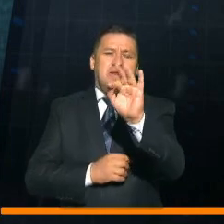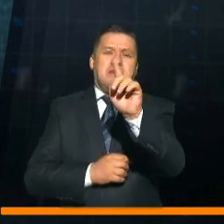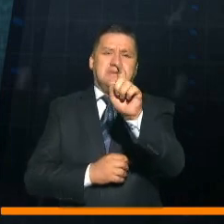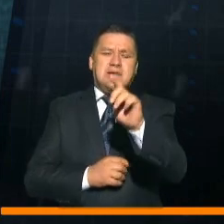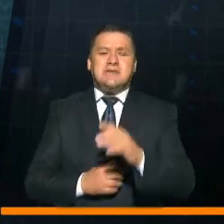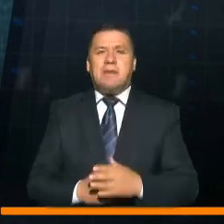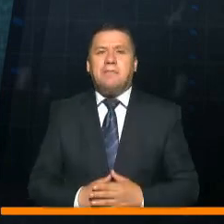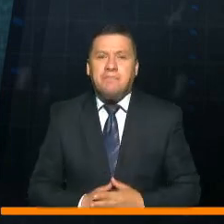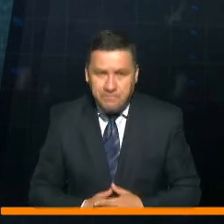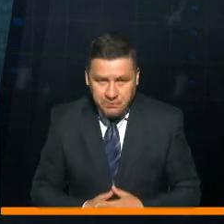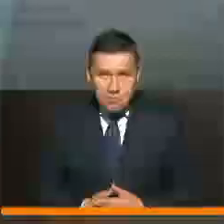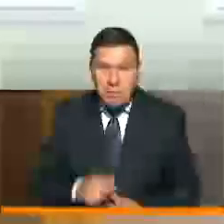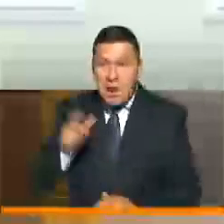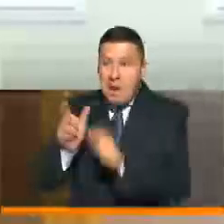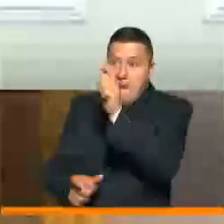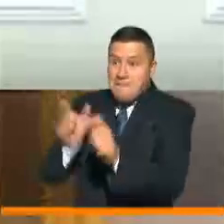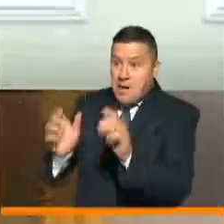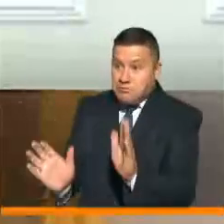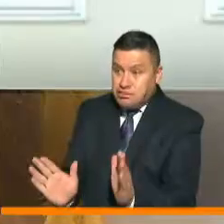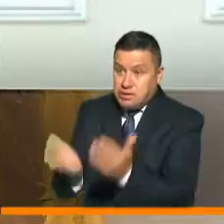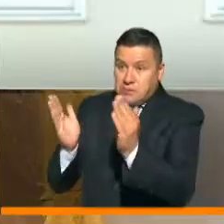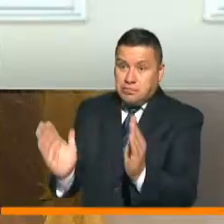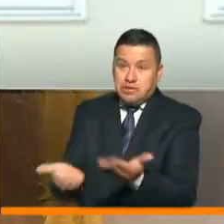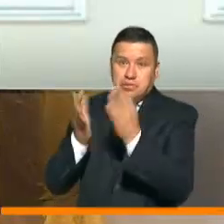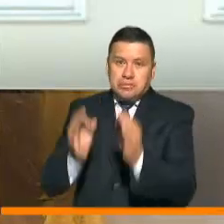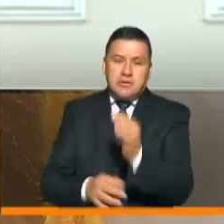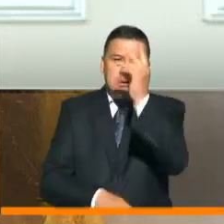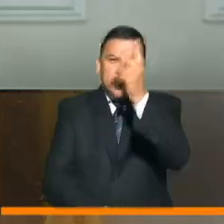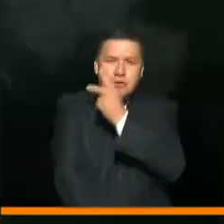2.667.136. Los recuperados son